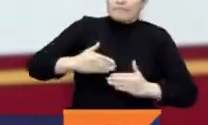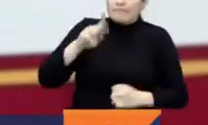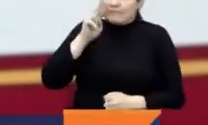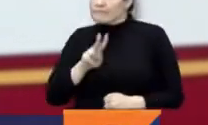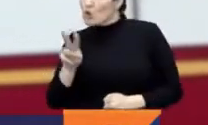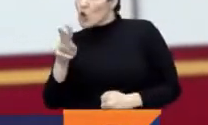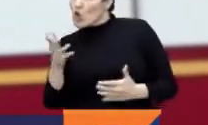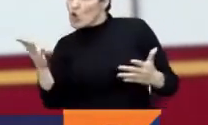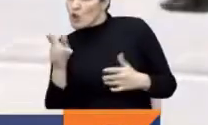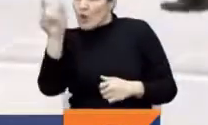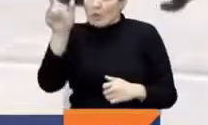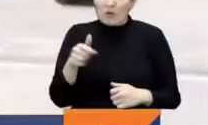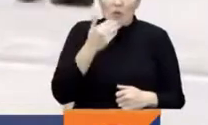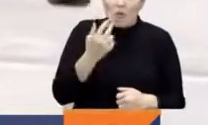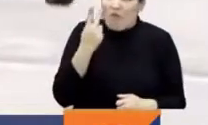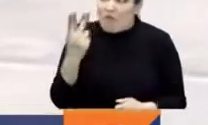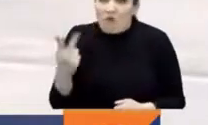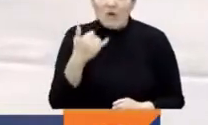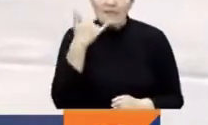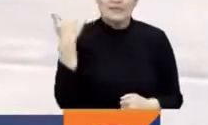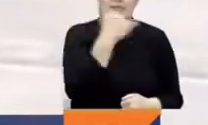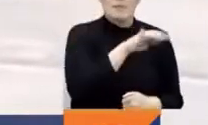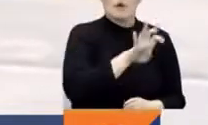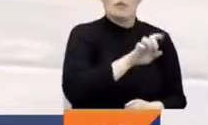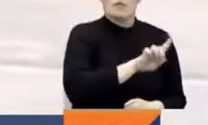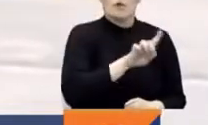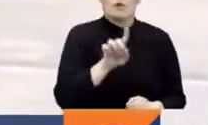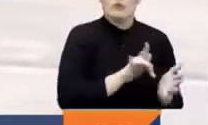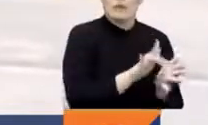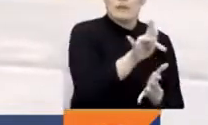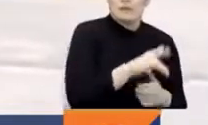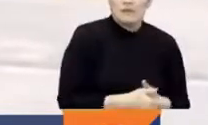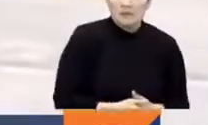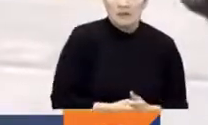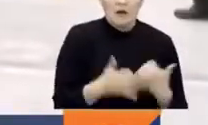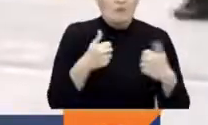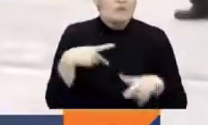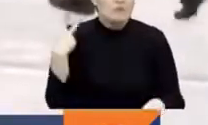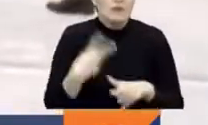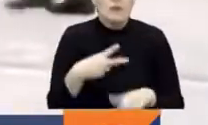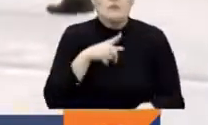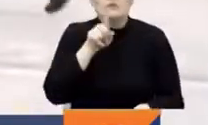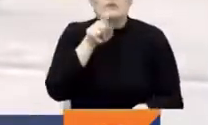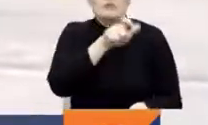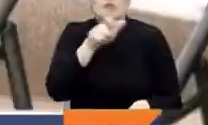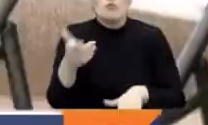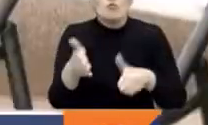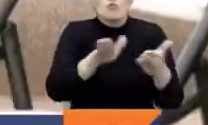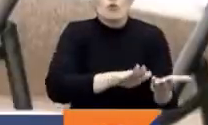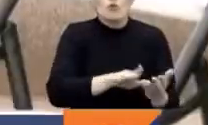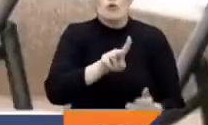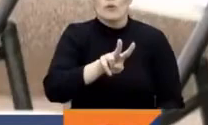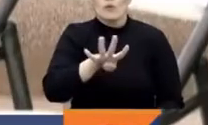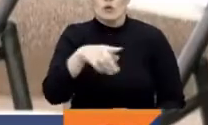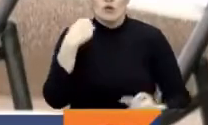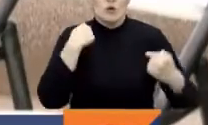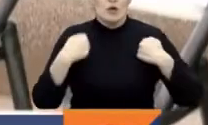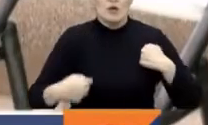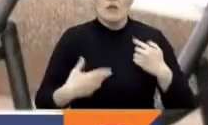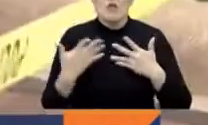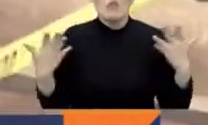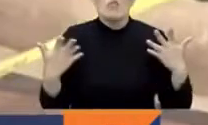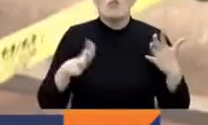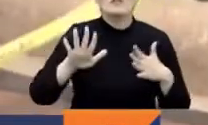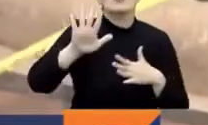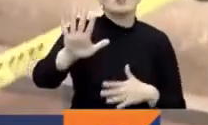vehículo, marquen al 911. La situación calificada como peligrosa deja hasta el momento 6 muertos y al menos 24 heridos. Sucedió en la localidad